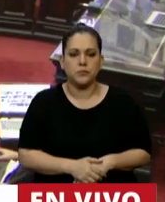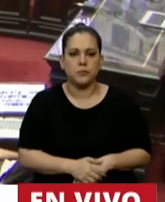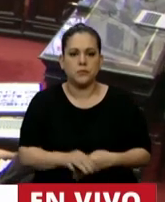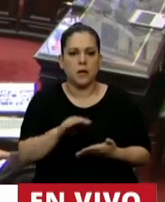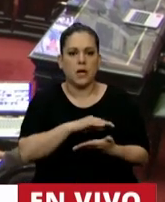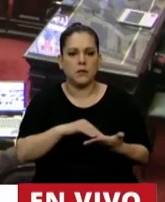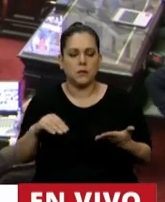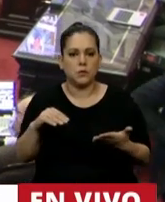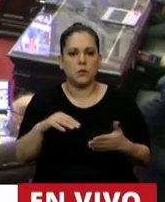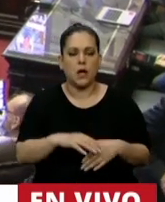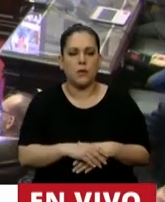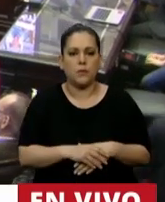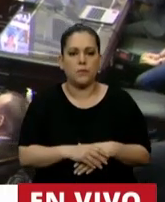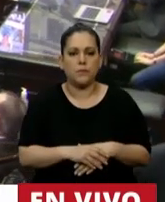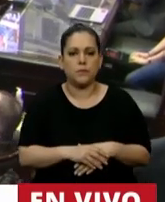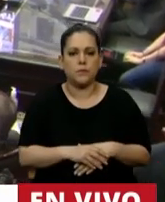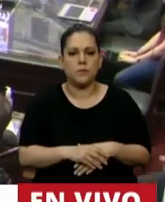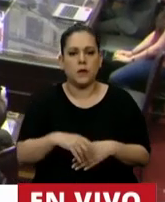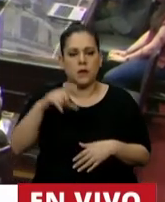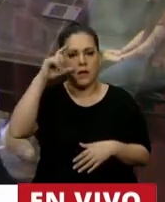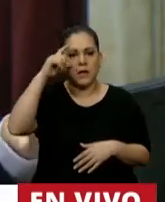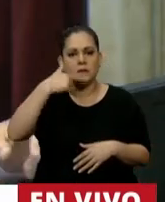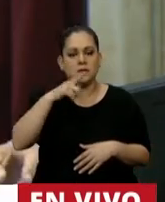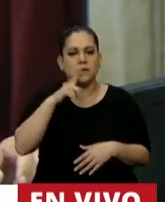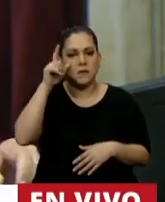esteban hot match